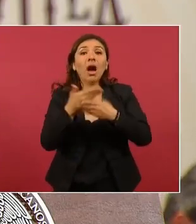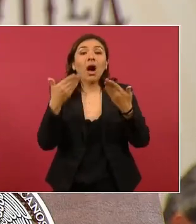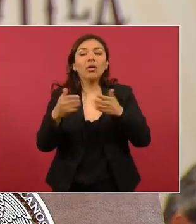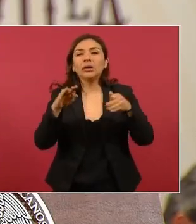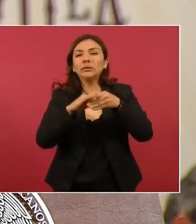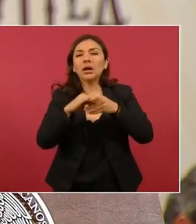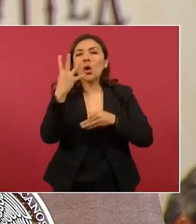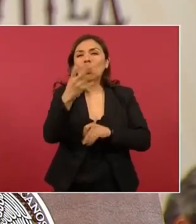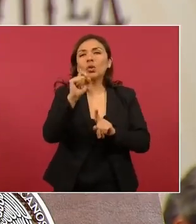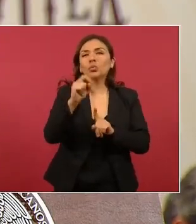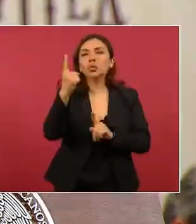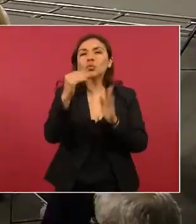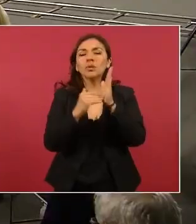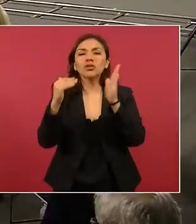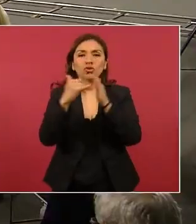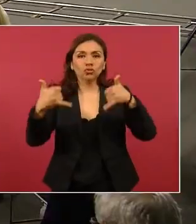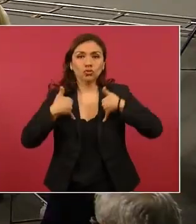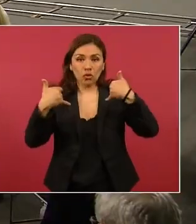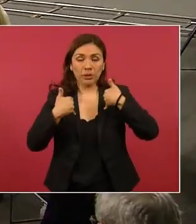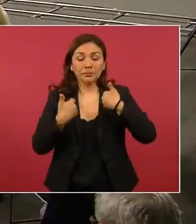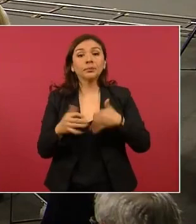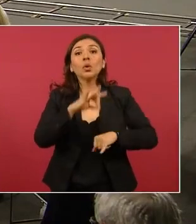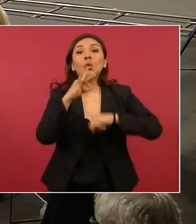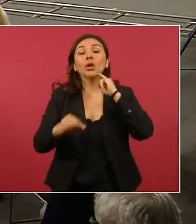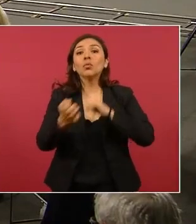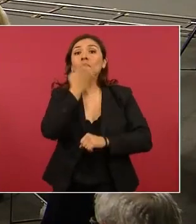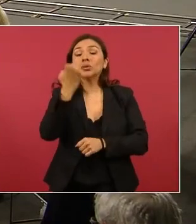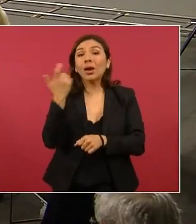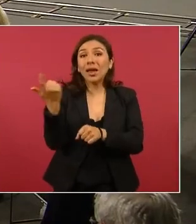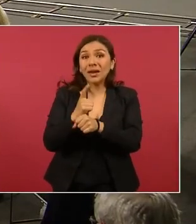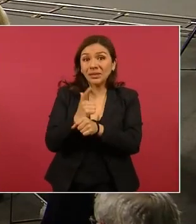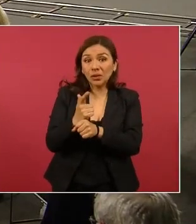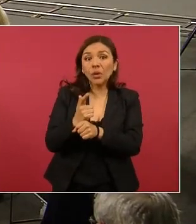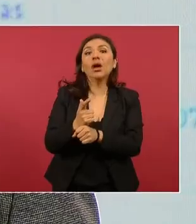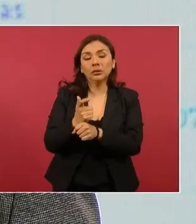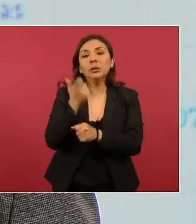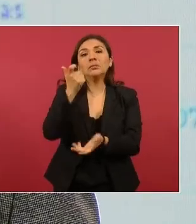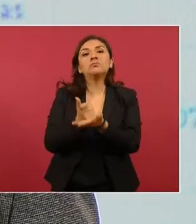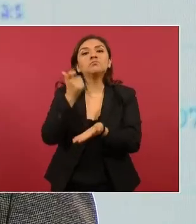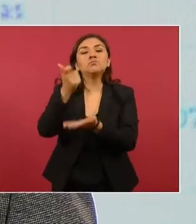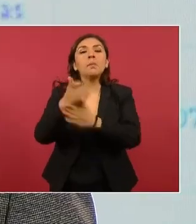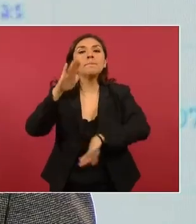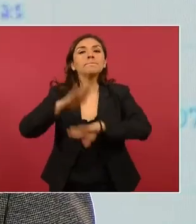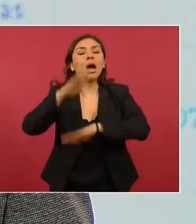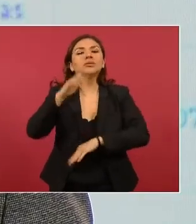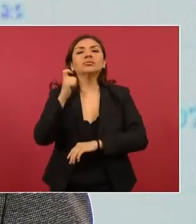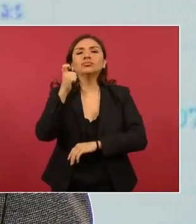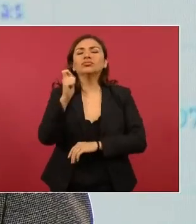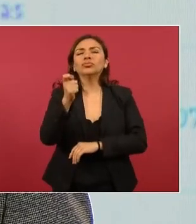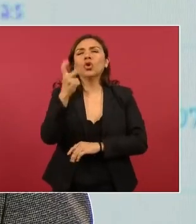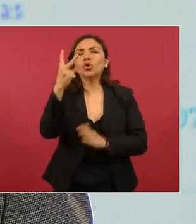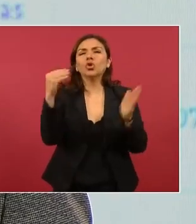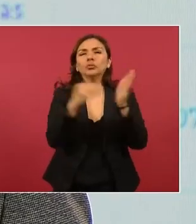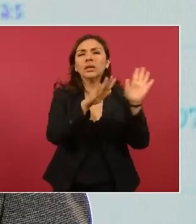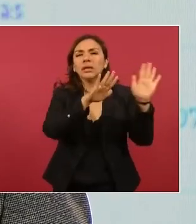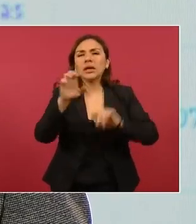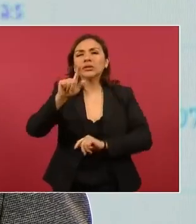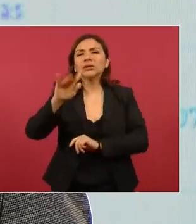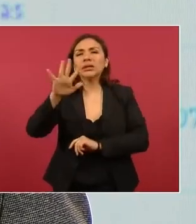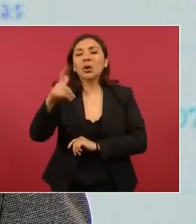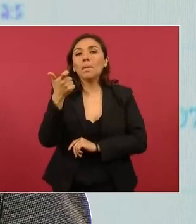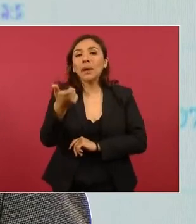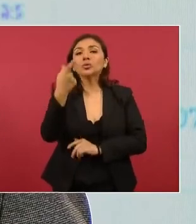4,100,000 de jóvenes. Por último, en el caso de licenciatura, el monto se incrementó a 2,575 pesos